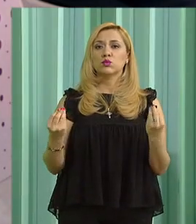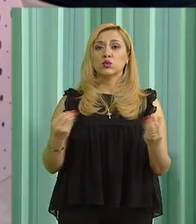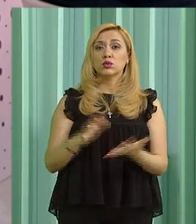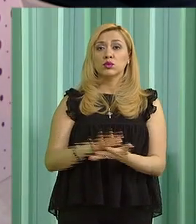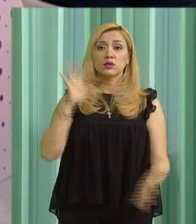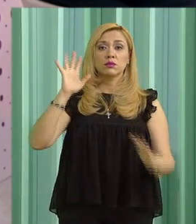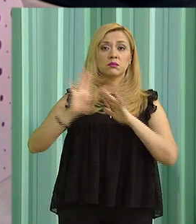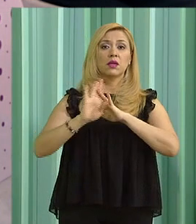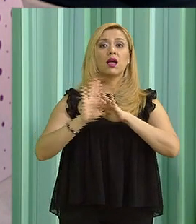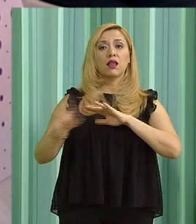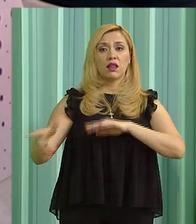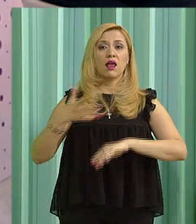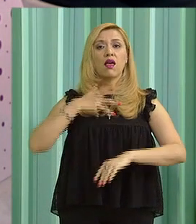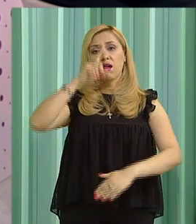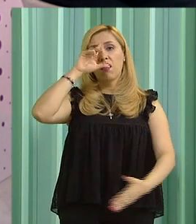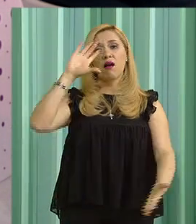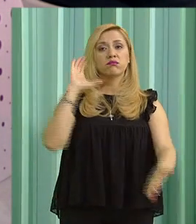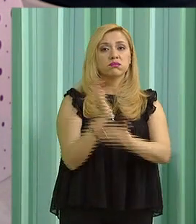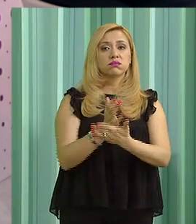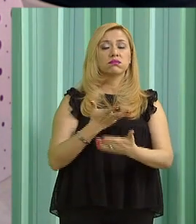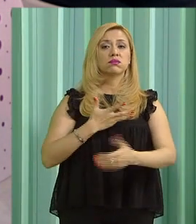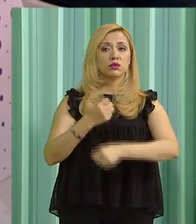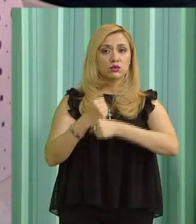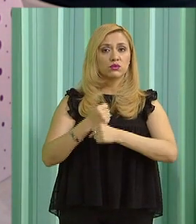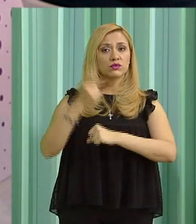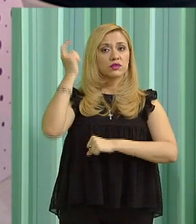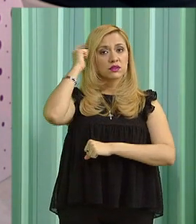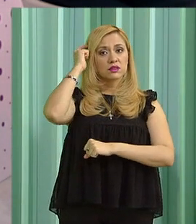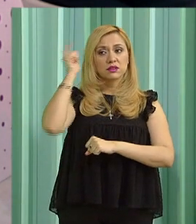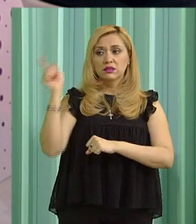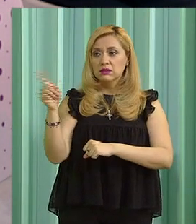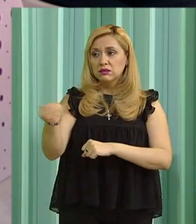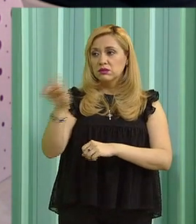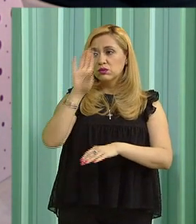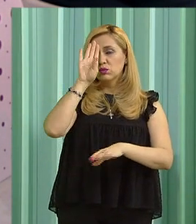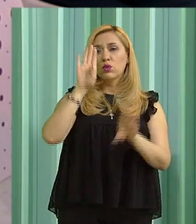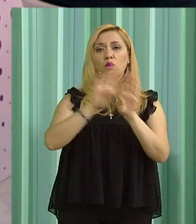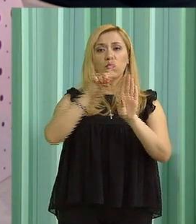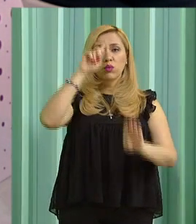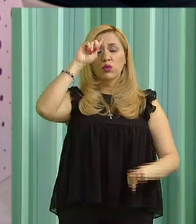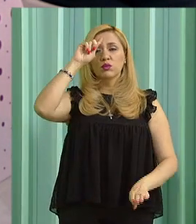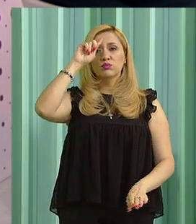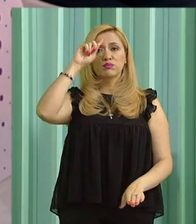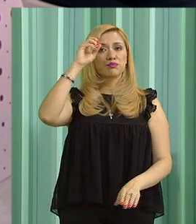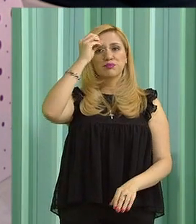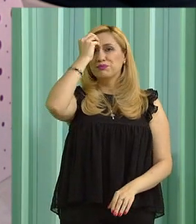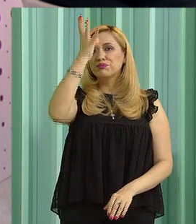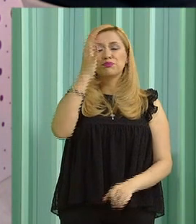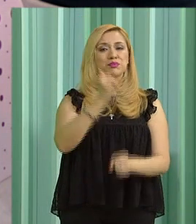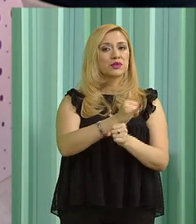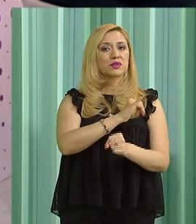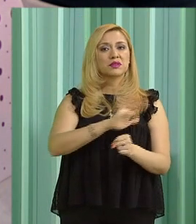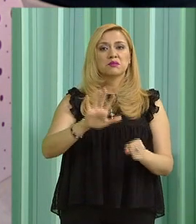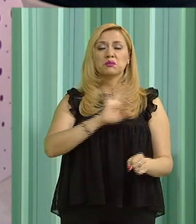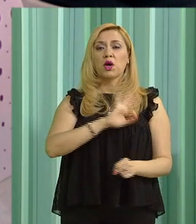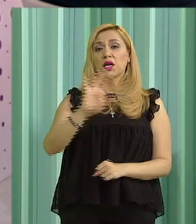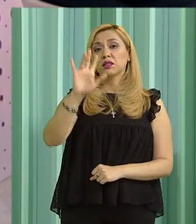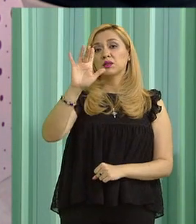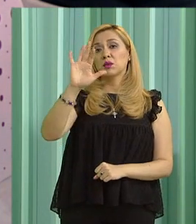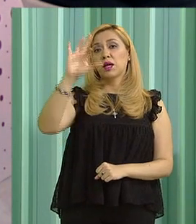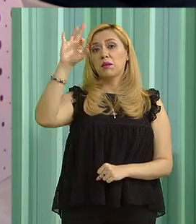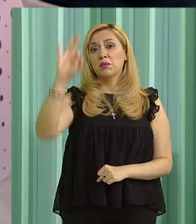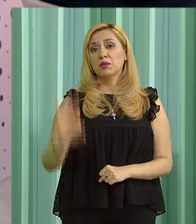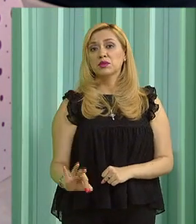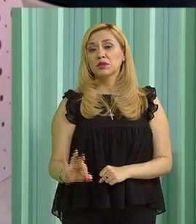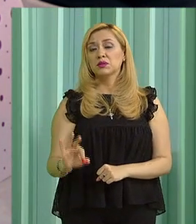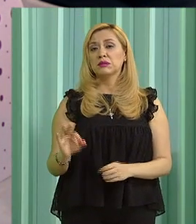población migratoria y los refugiados. Se dice que es hasta alrededor del 50%